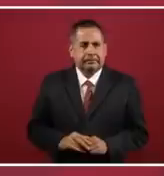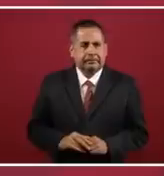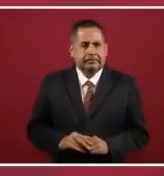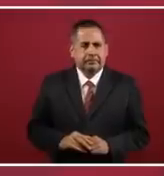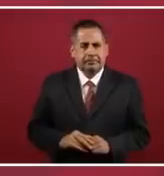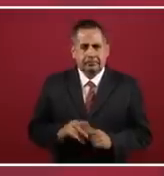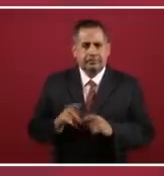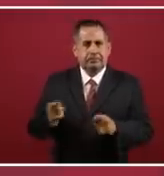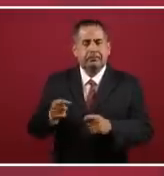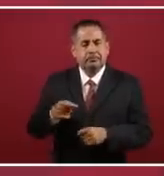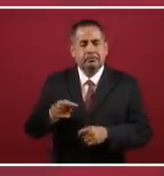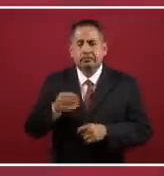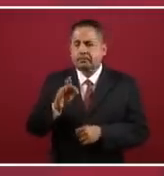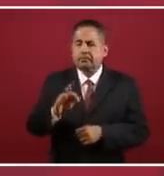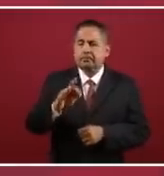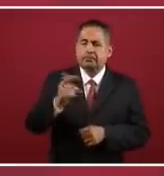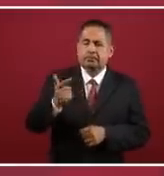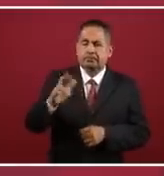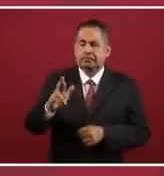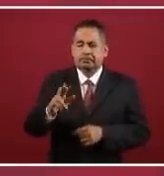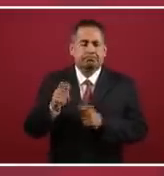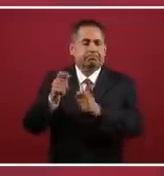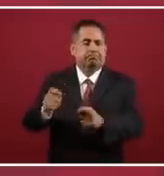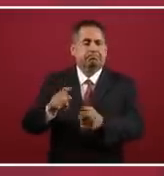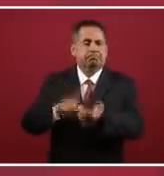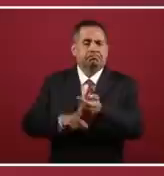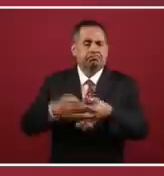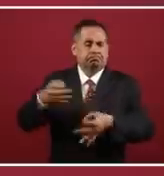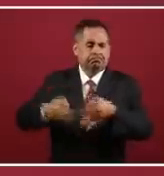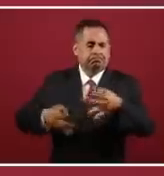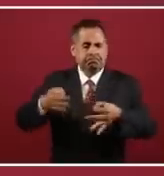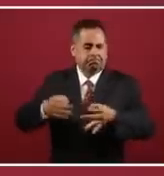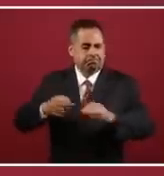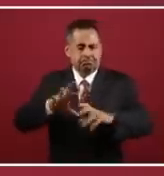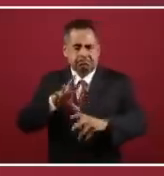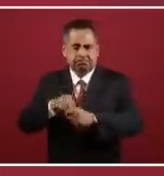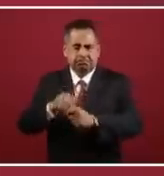a la Fiscalía y al Poder Judicial.